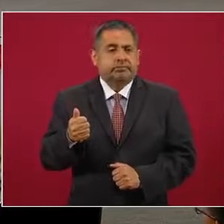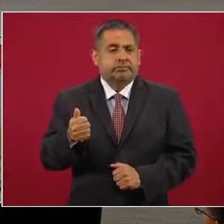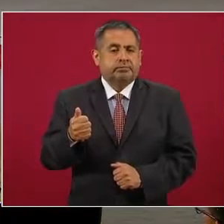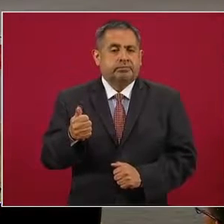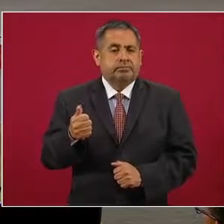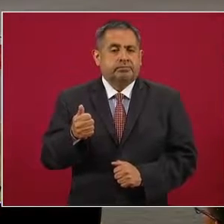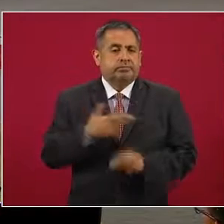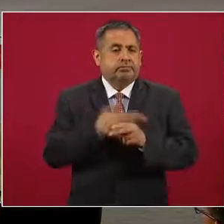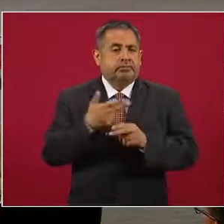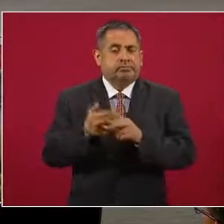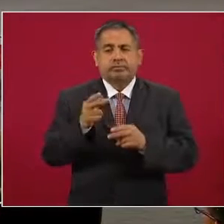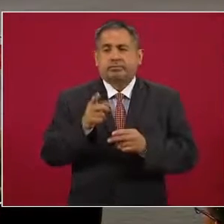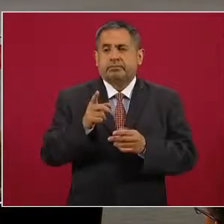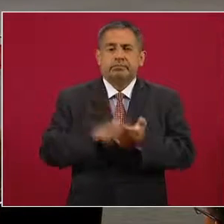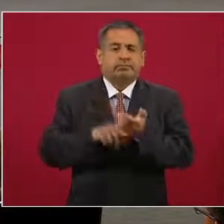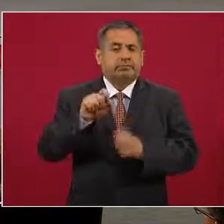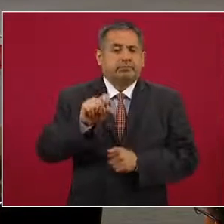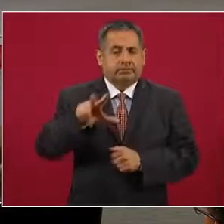hasta el 28,